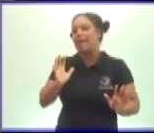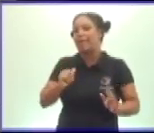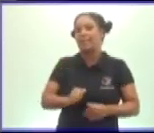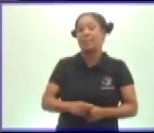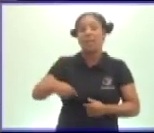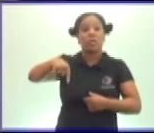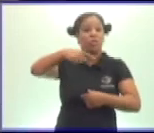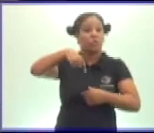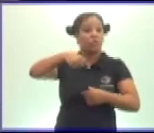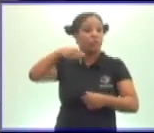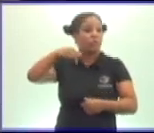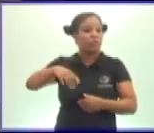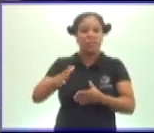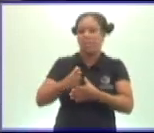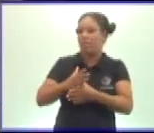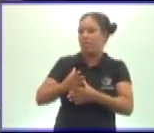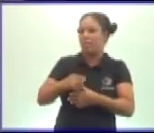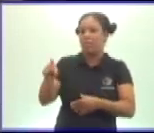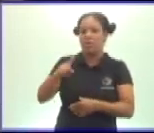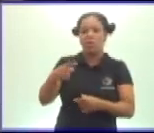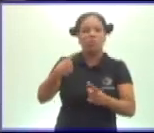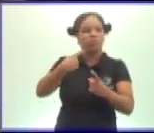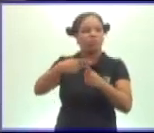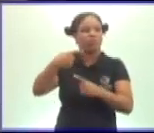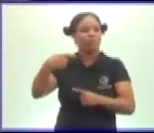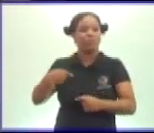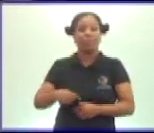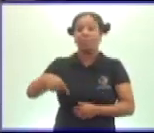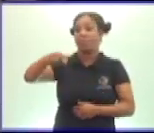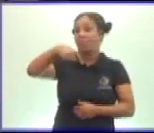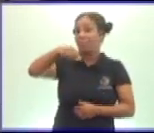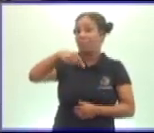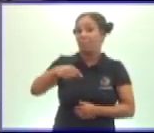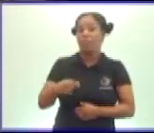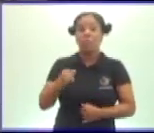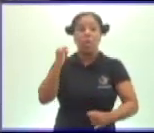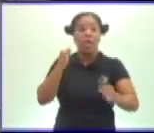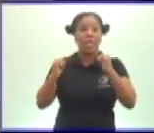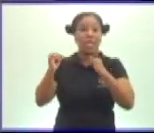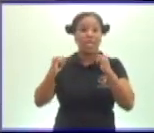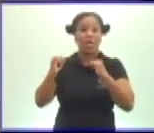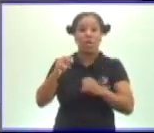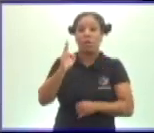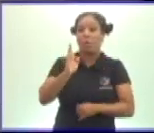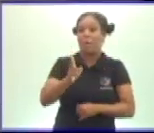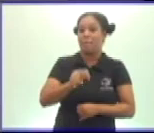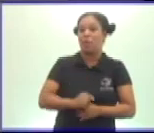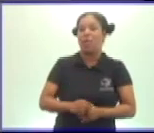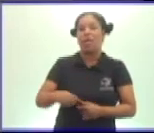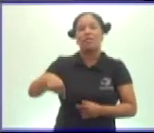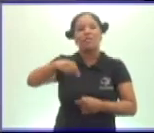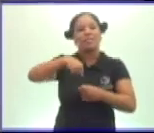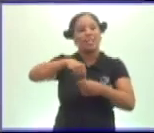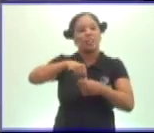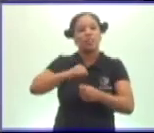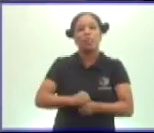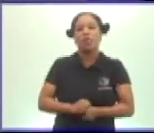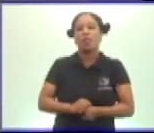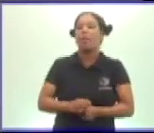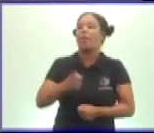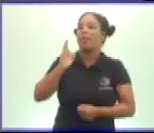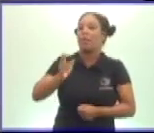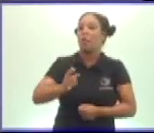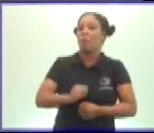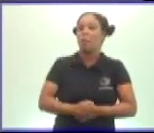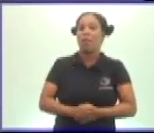en disolventes no polares. Los solutos polares e iónicos se disuelven en disolventes polares. Y generalmente